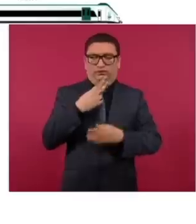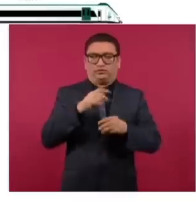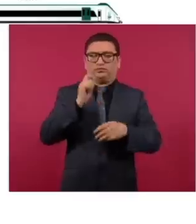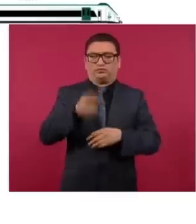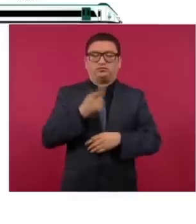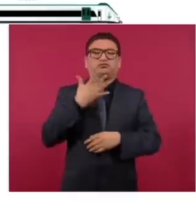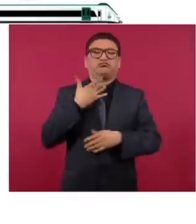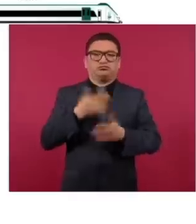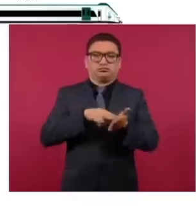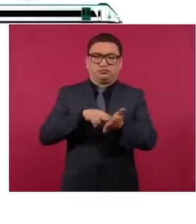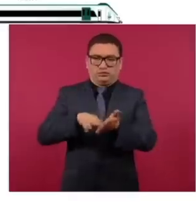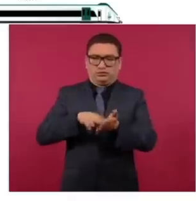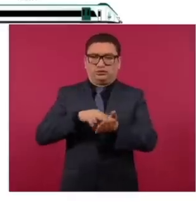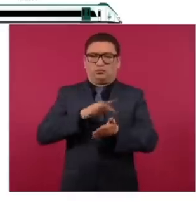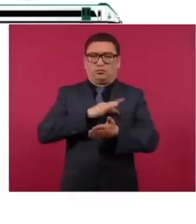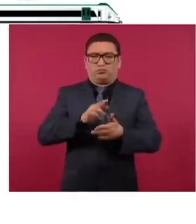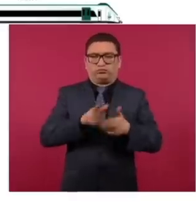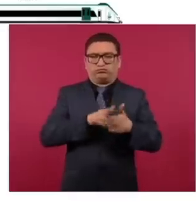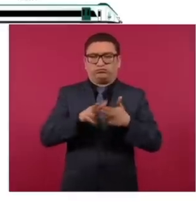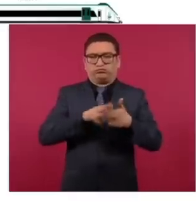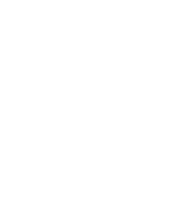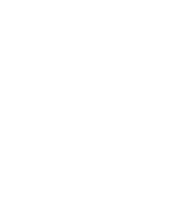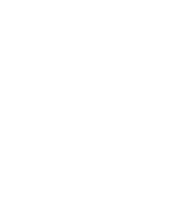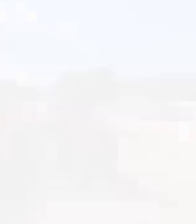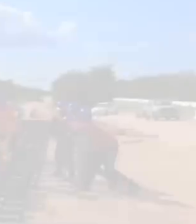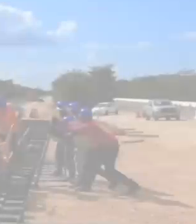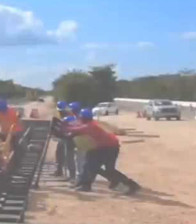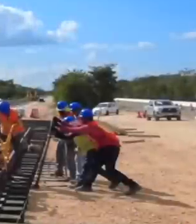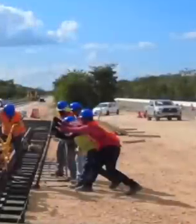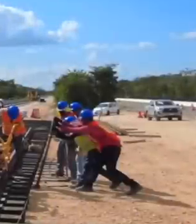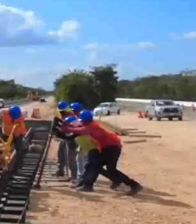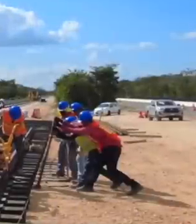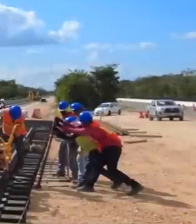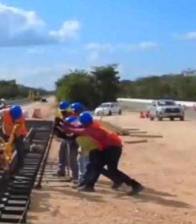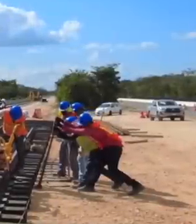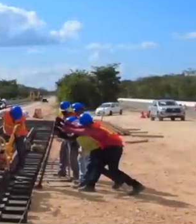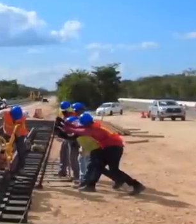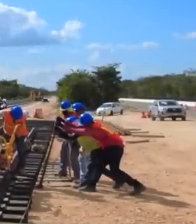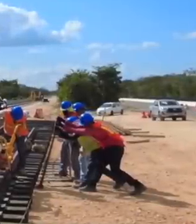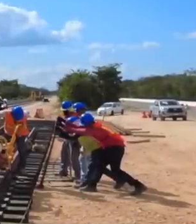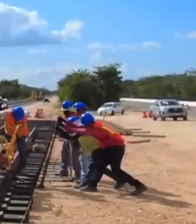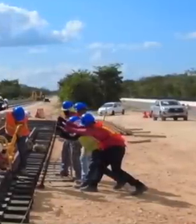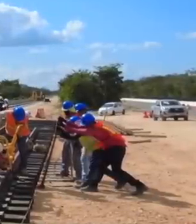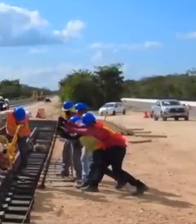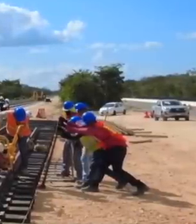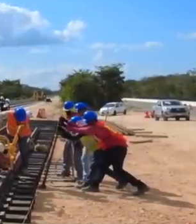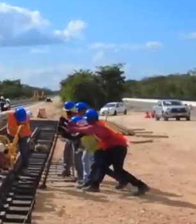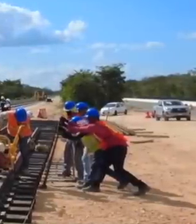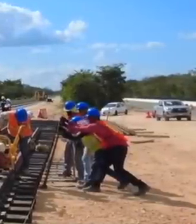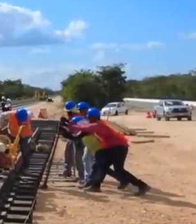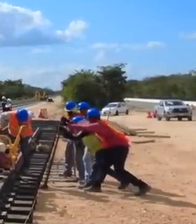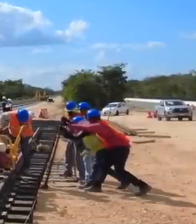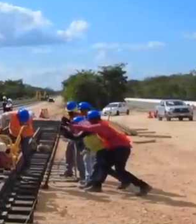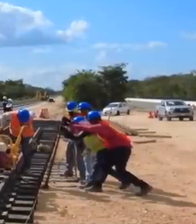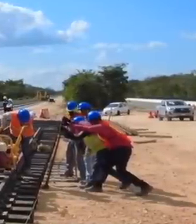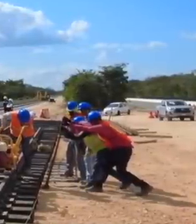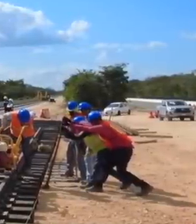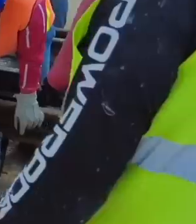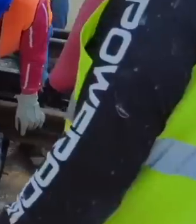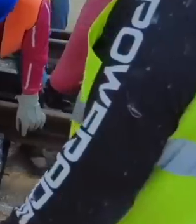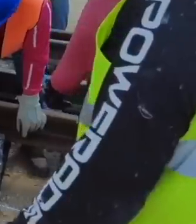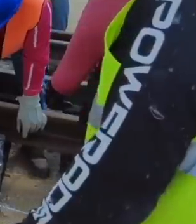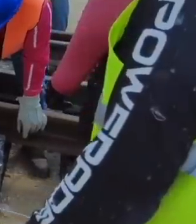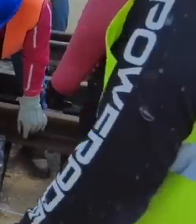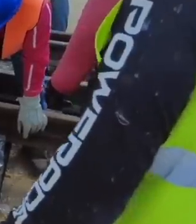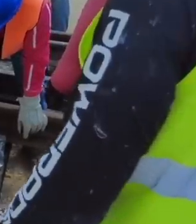del diésel puede recorrer prácticamente toda la vía, en el caso del dual es diésel y eléctrico, y en la parte donde haya catenaria va